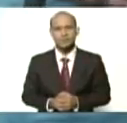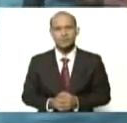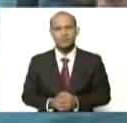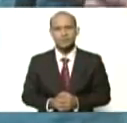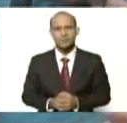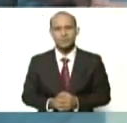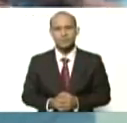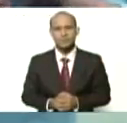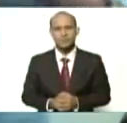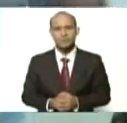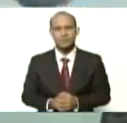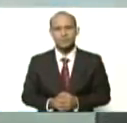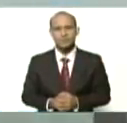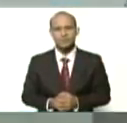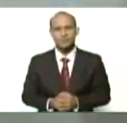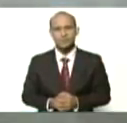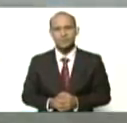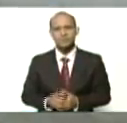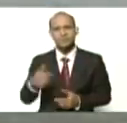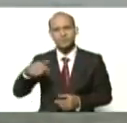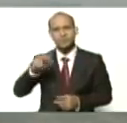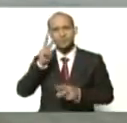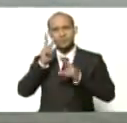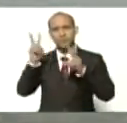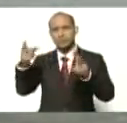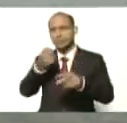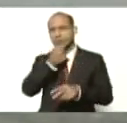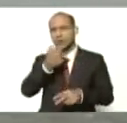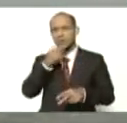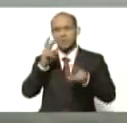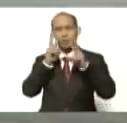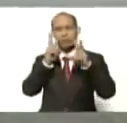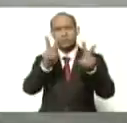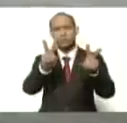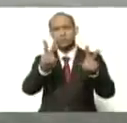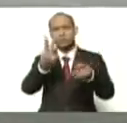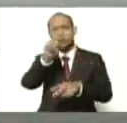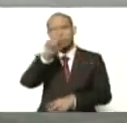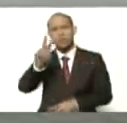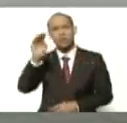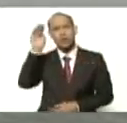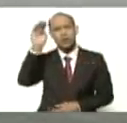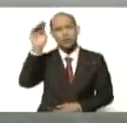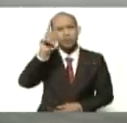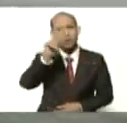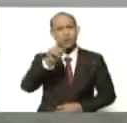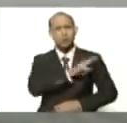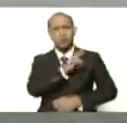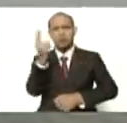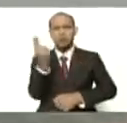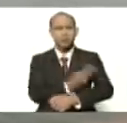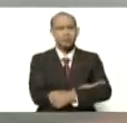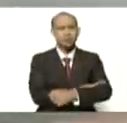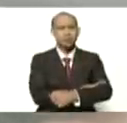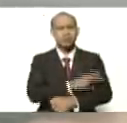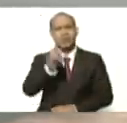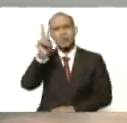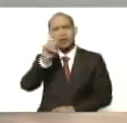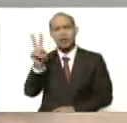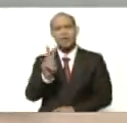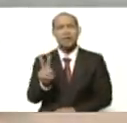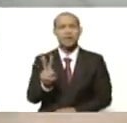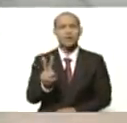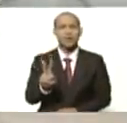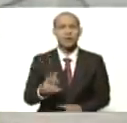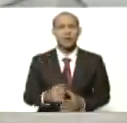sucrense y con esta hermosa vista de la venezuela del futuro de la venezuela potencia de la venezuela